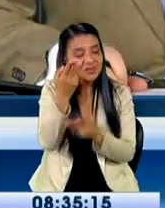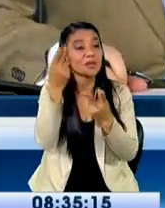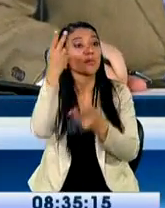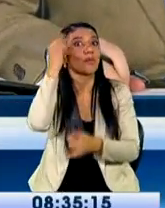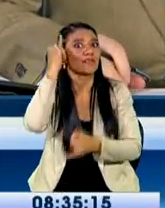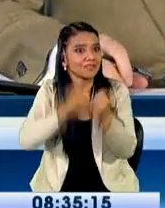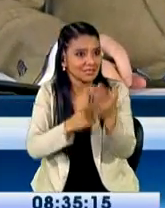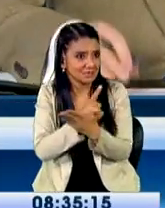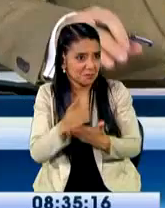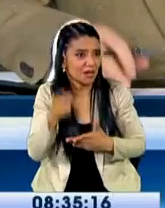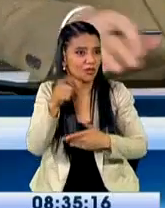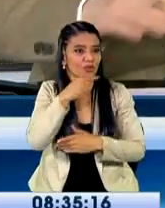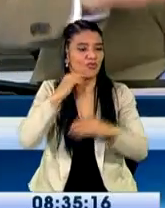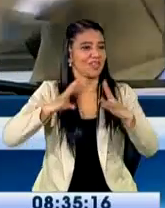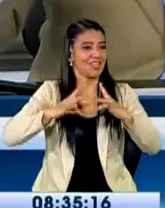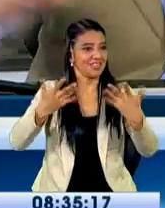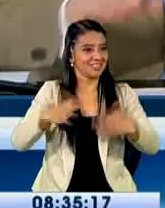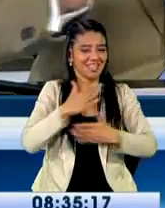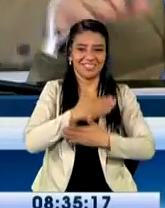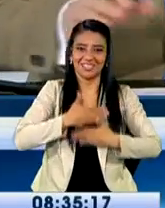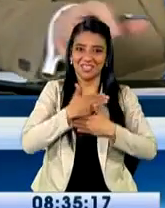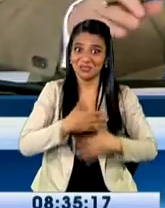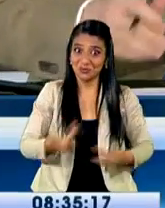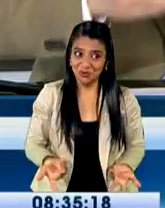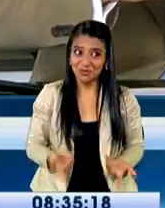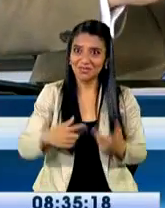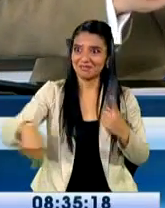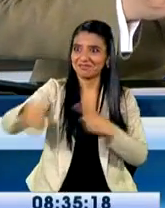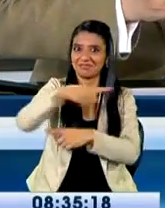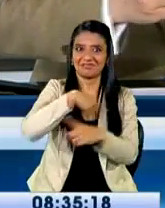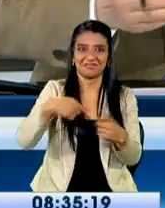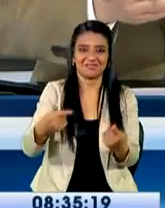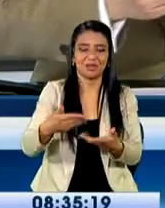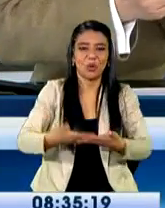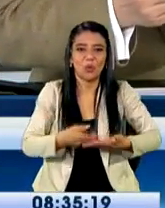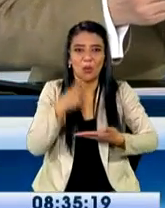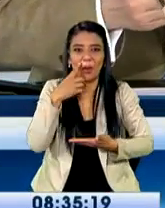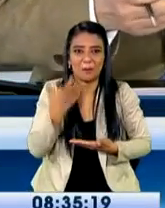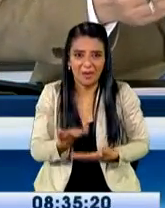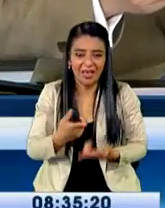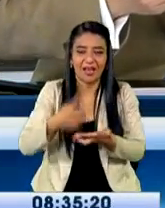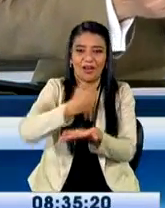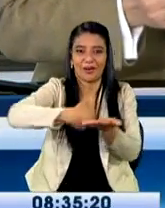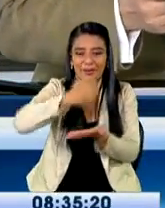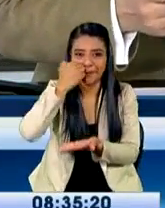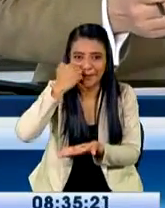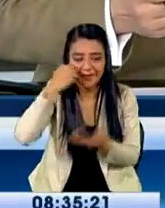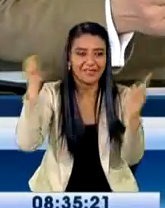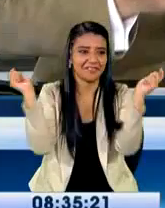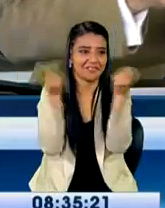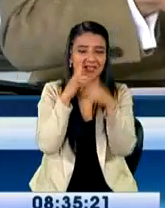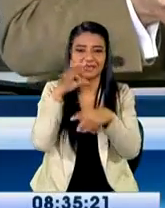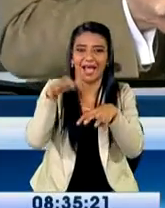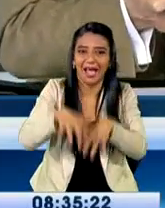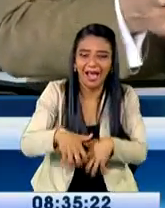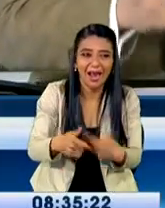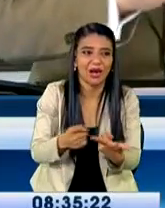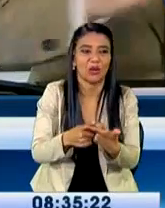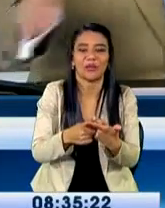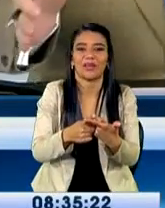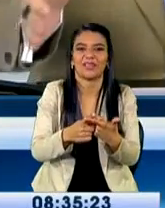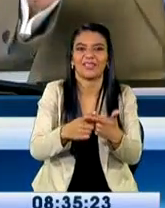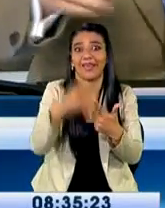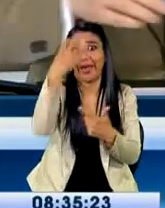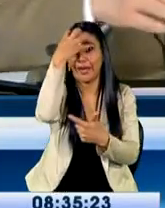feriado. Me imagino que tú ya vas a disfrutar de todo lo que sucede alrededor, desde las guaguas de pan, colada morada, festividades de Halloween, escudo nacional, en fin,